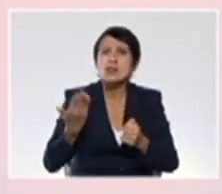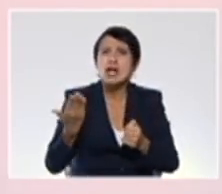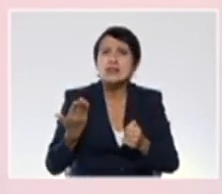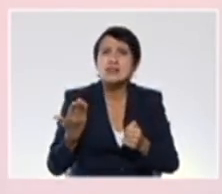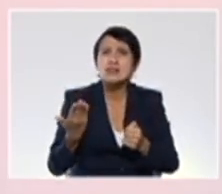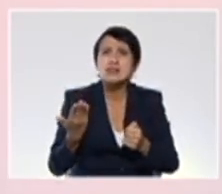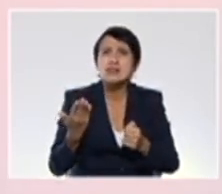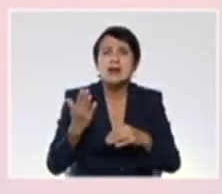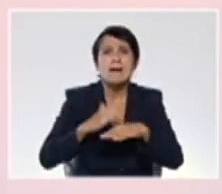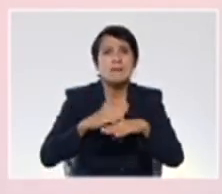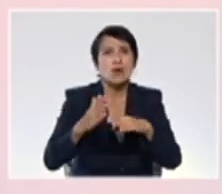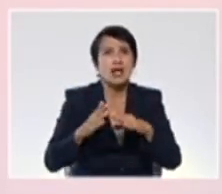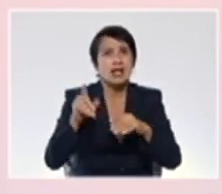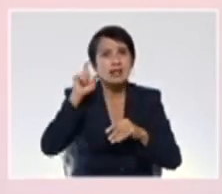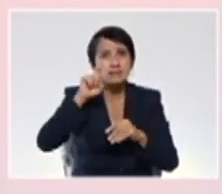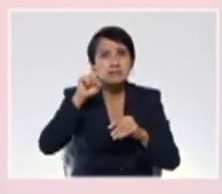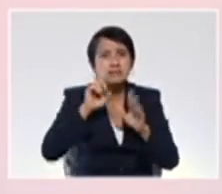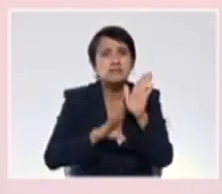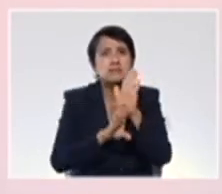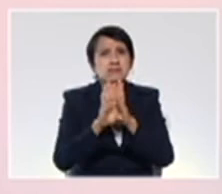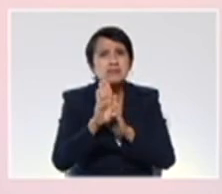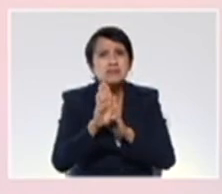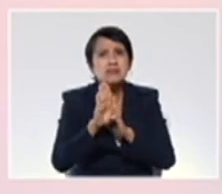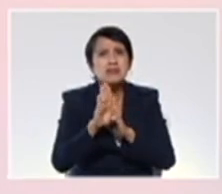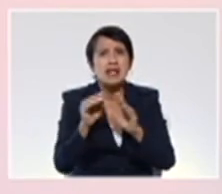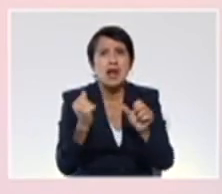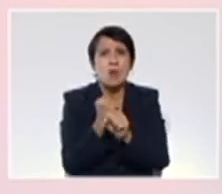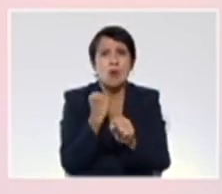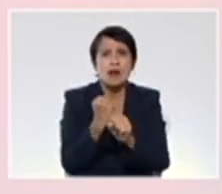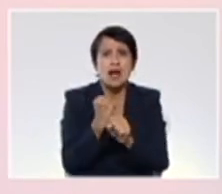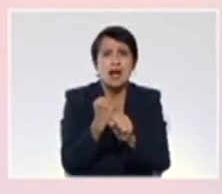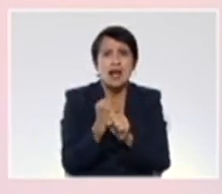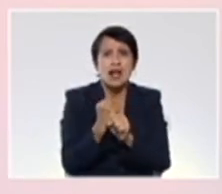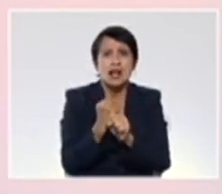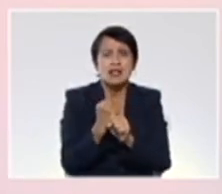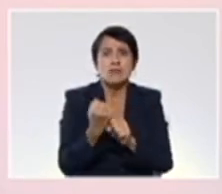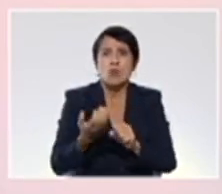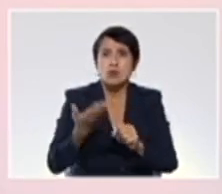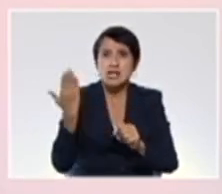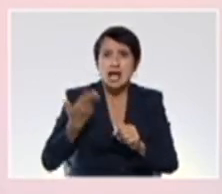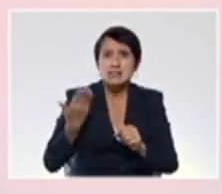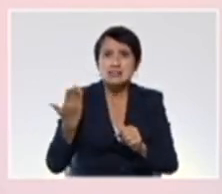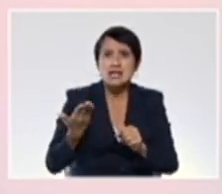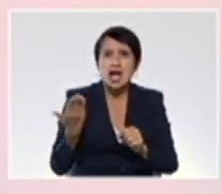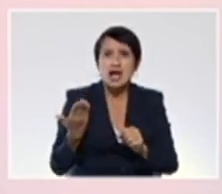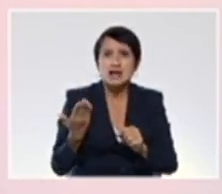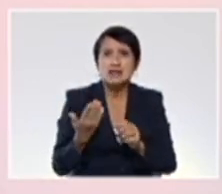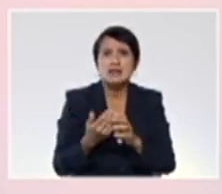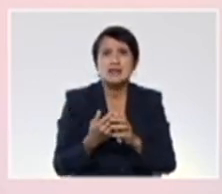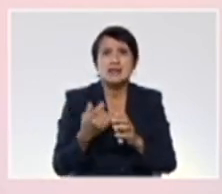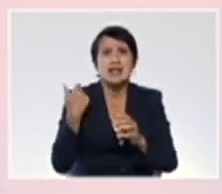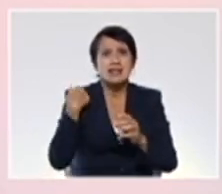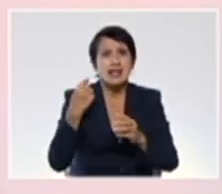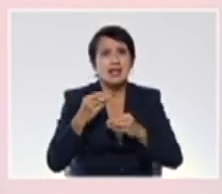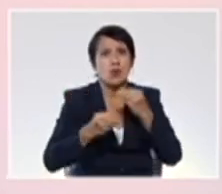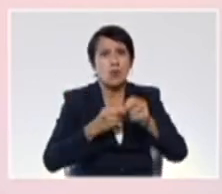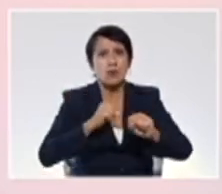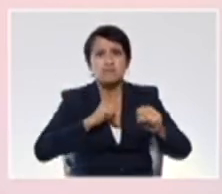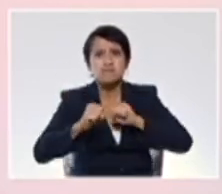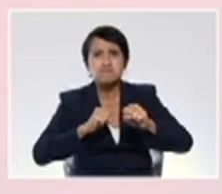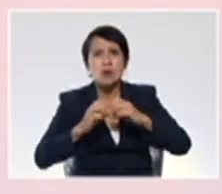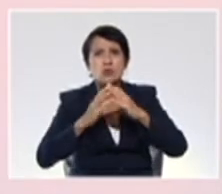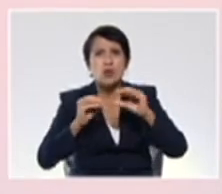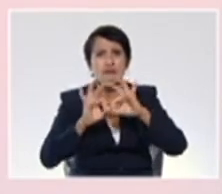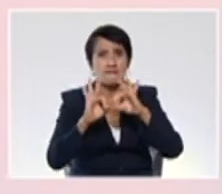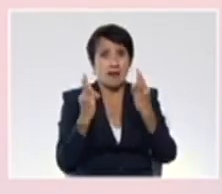repercusión tienen en la formación sociofamiliar o sociolaboral? ¿Qué importancia tienen para ese desenvolvimiento familiar?